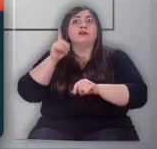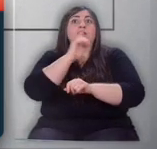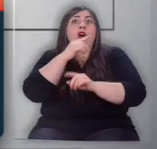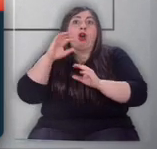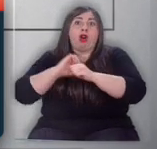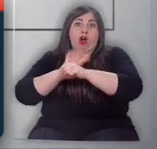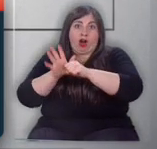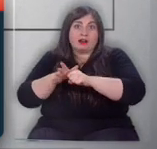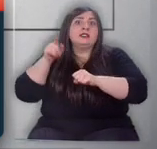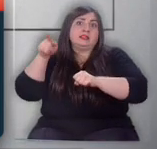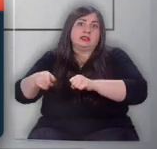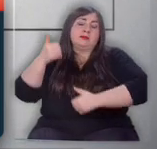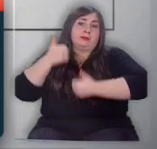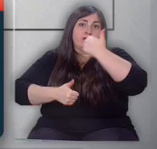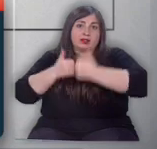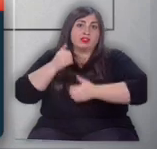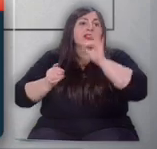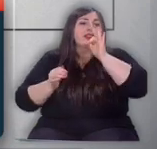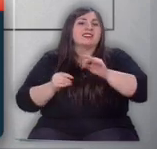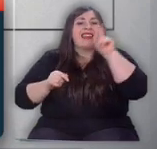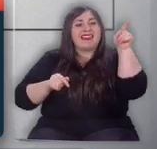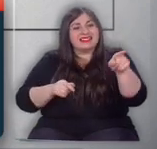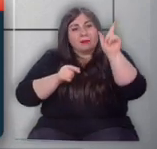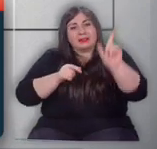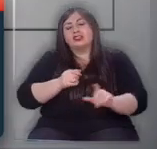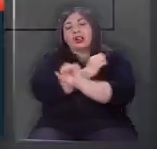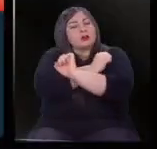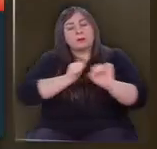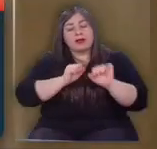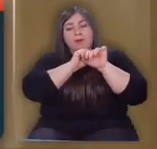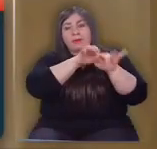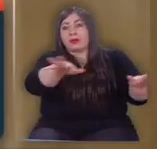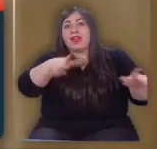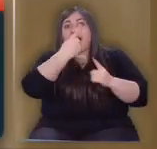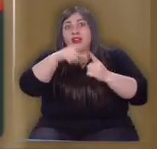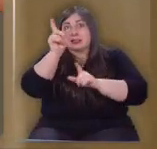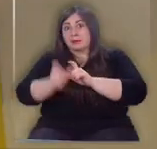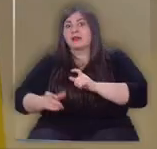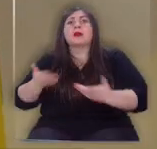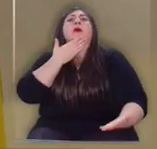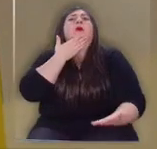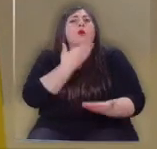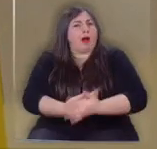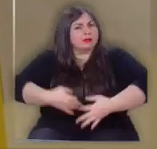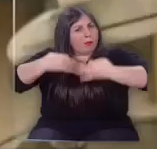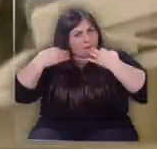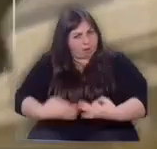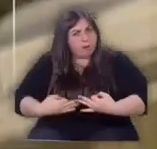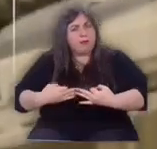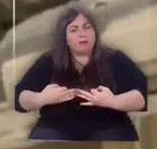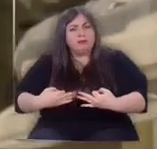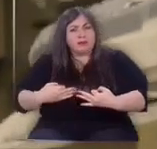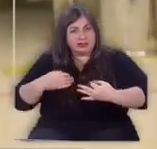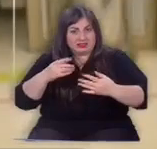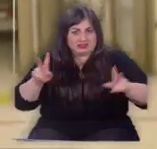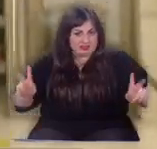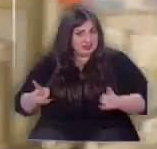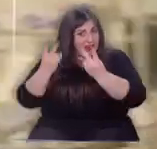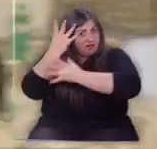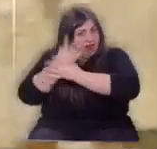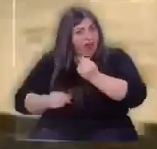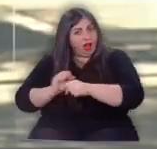del comité de expertos ya no es una fuente de contagio, así se define, pero ¿cuándo exactamente pasó a ser